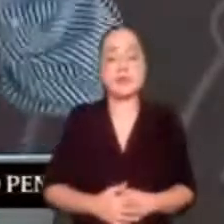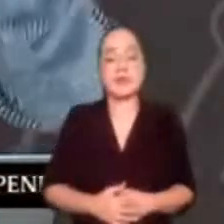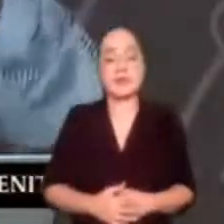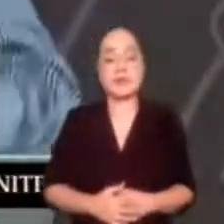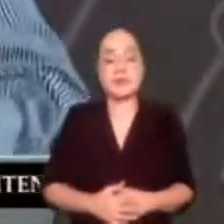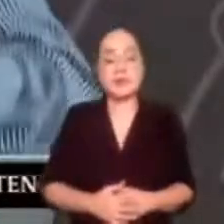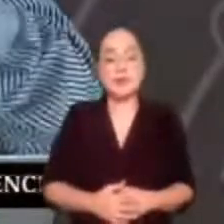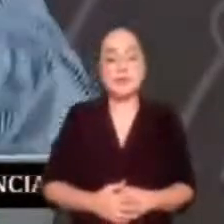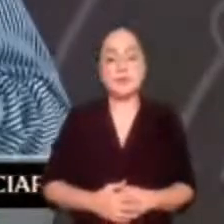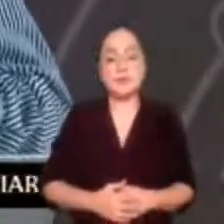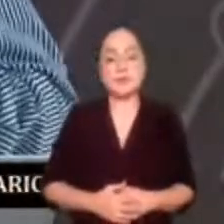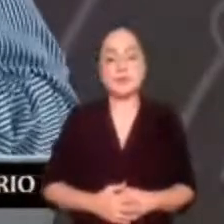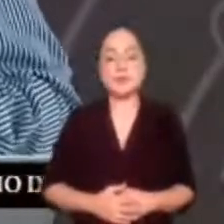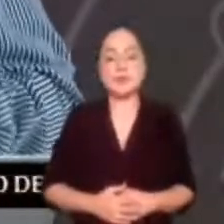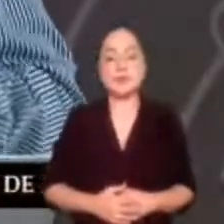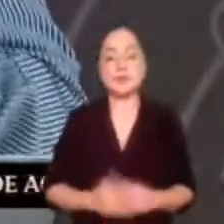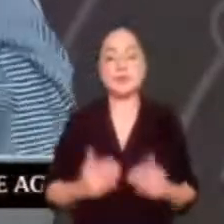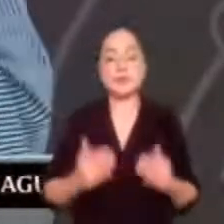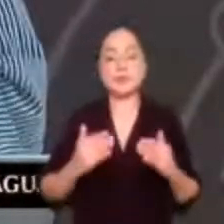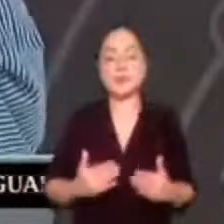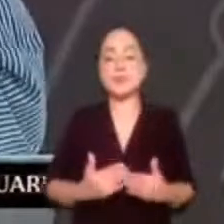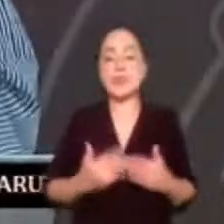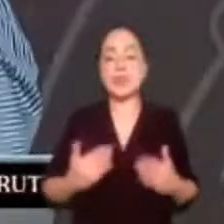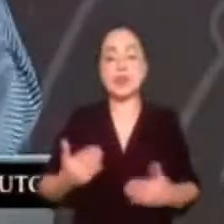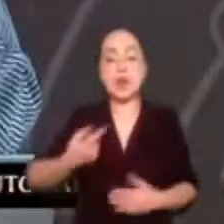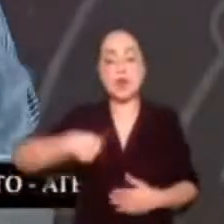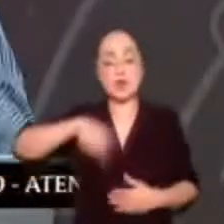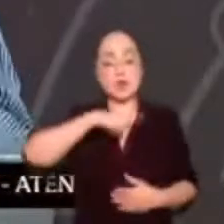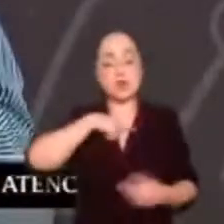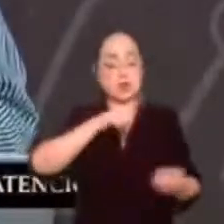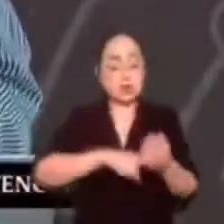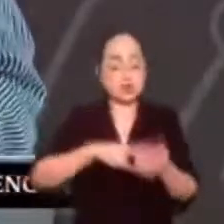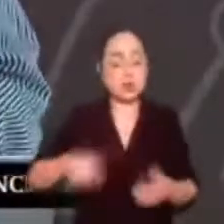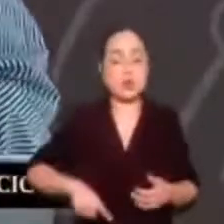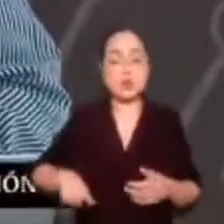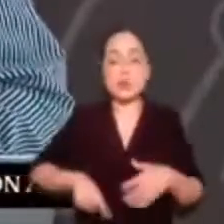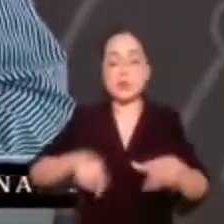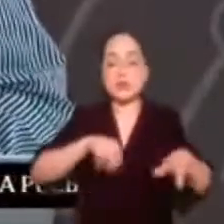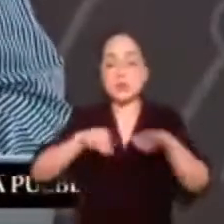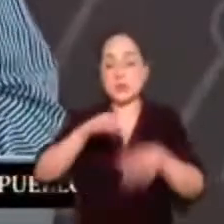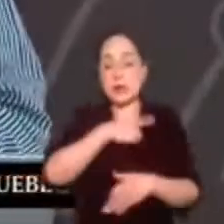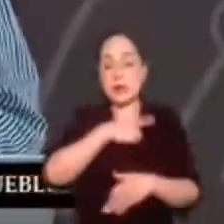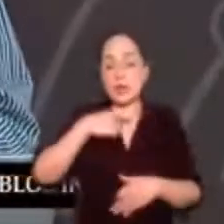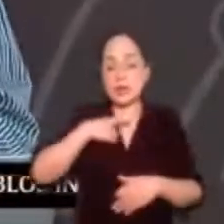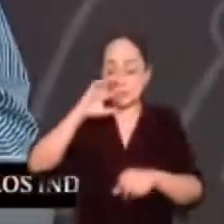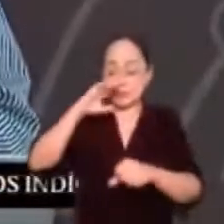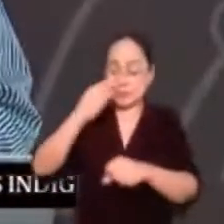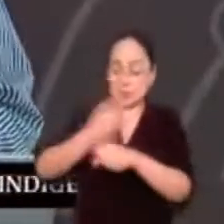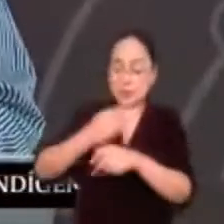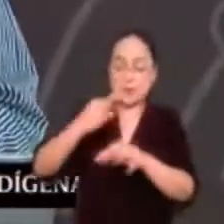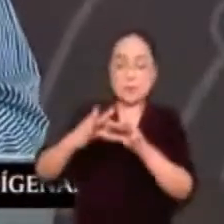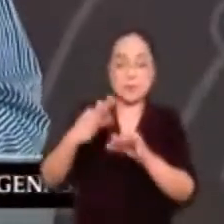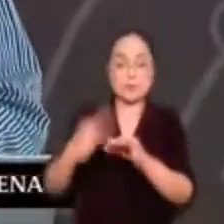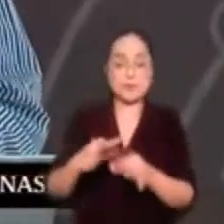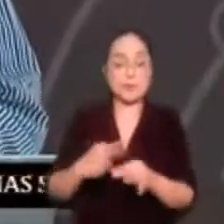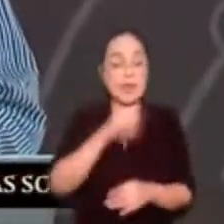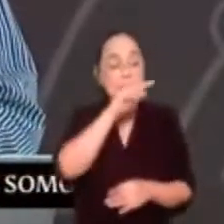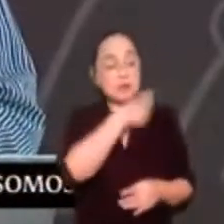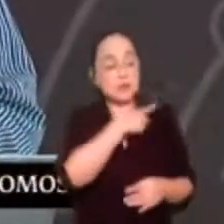como servidores públicos, tenemos que hacer lo que nos corresponda. A ellos les tocó legislar, ahí me tocaba